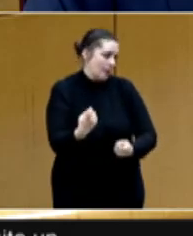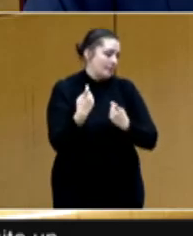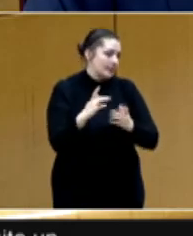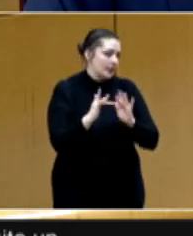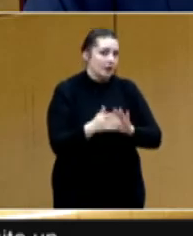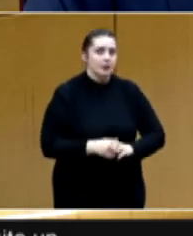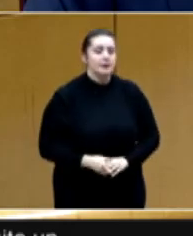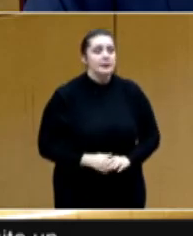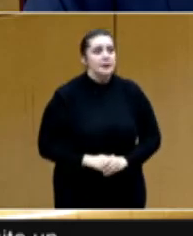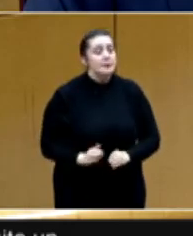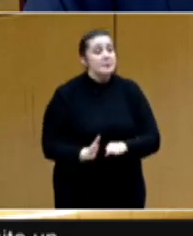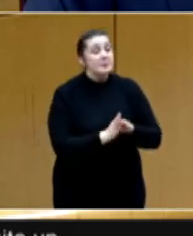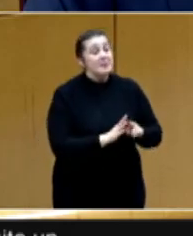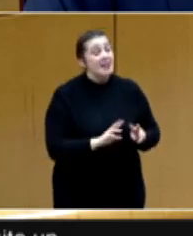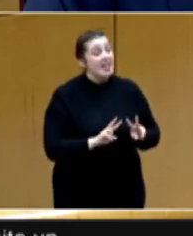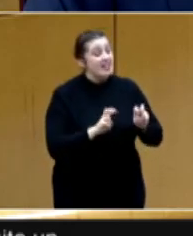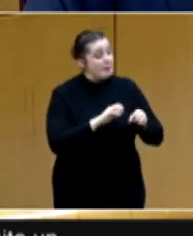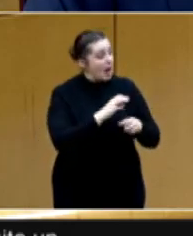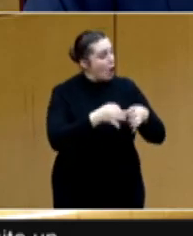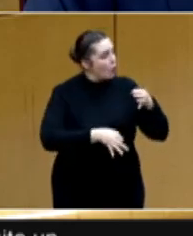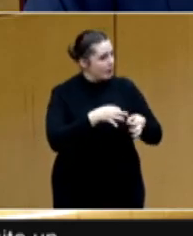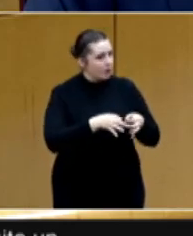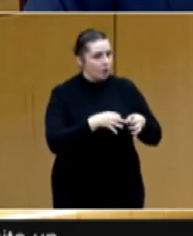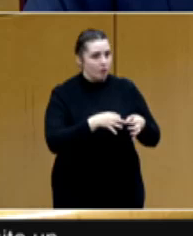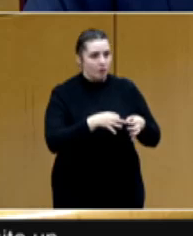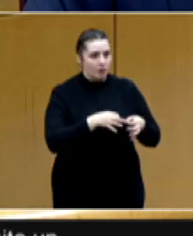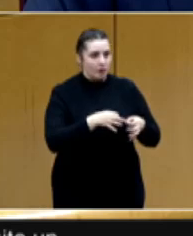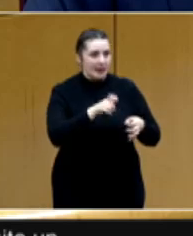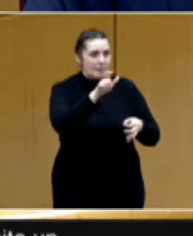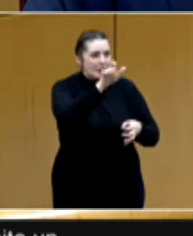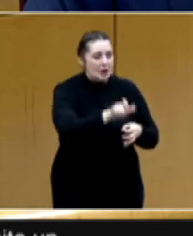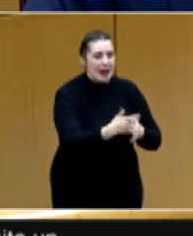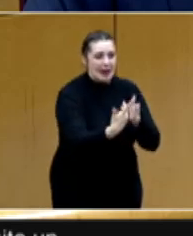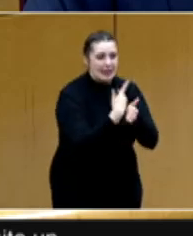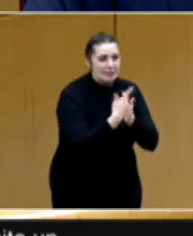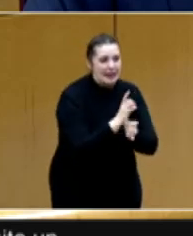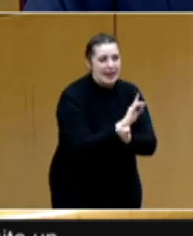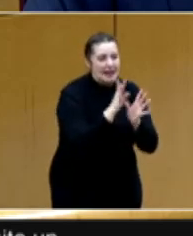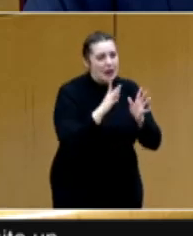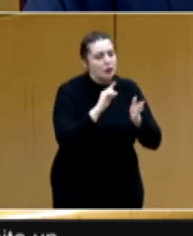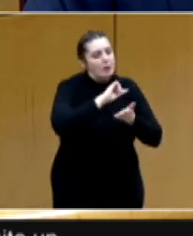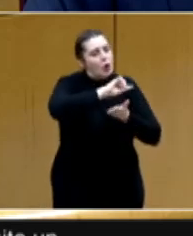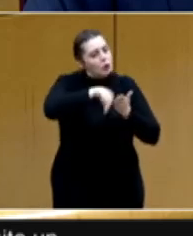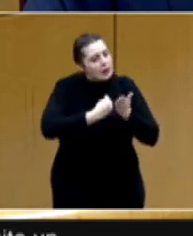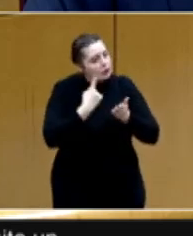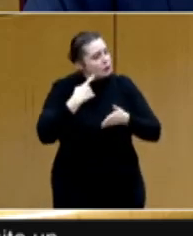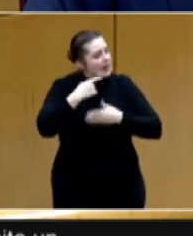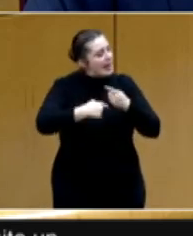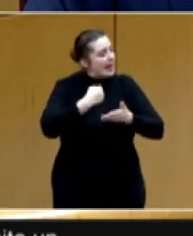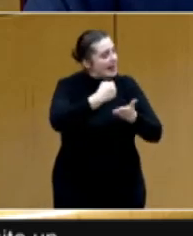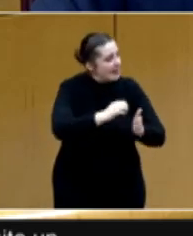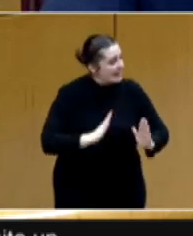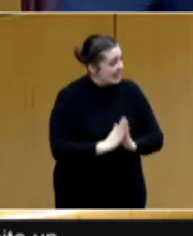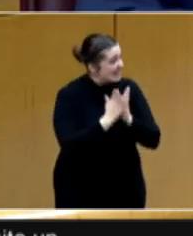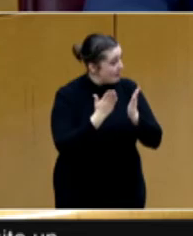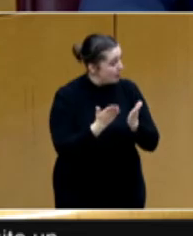el jurídico pues Necesito que alguien me explique de manera sencilla pues contratos herencias testamentos y para saber lo que